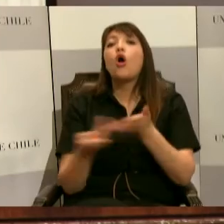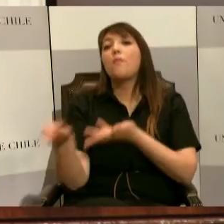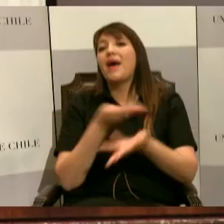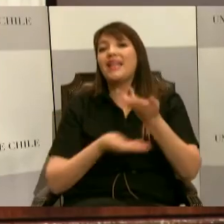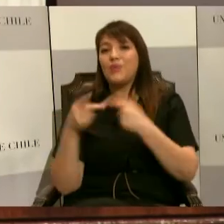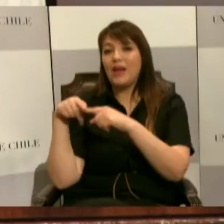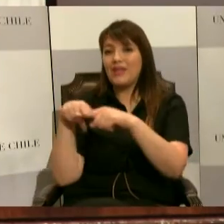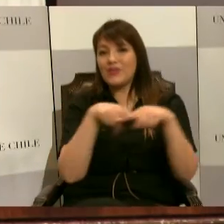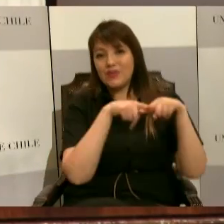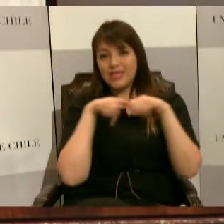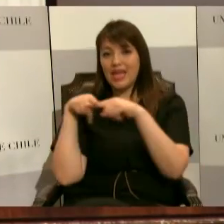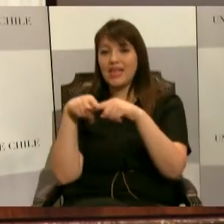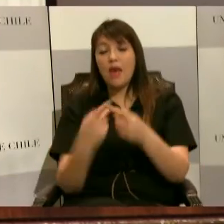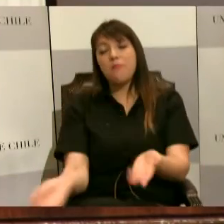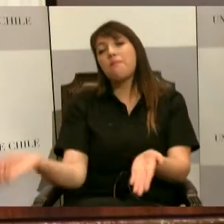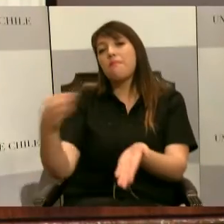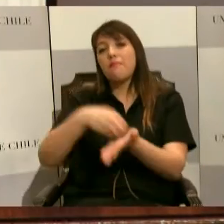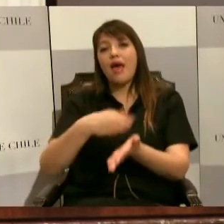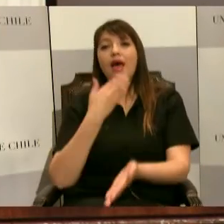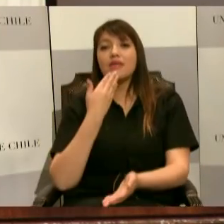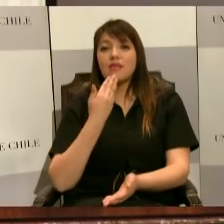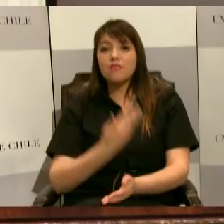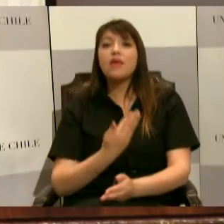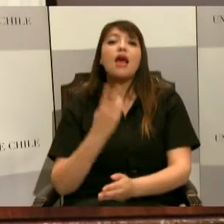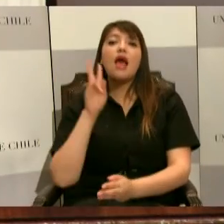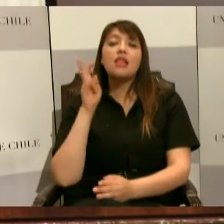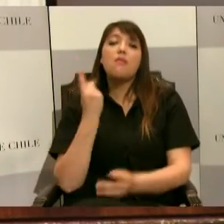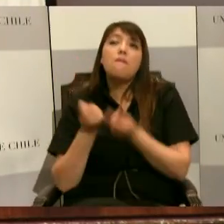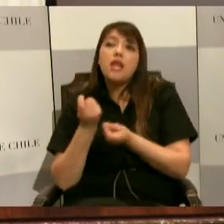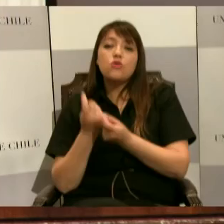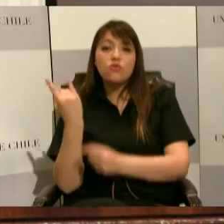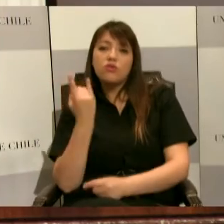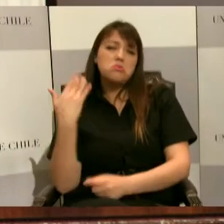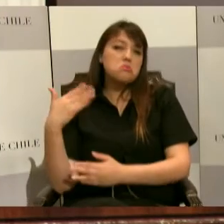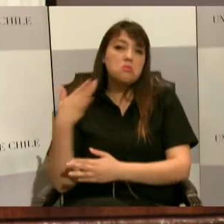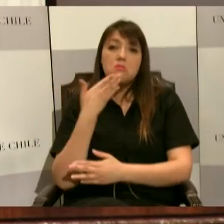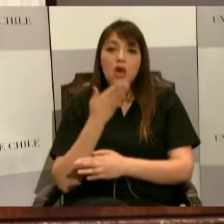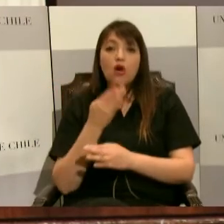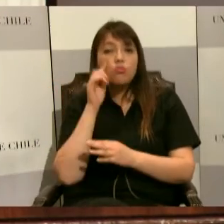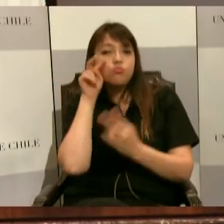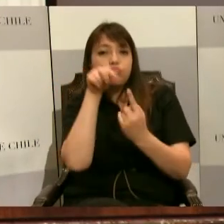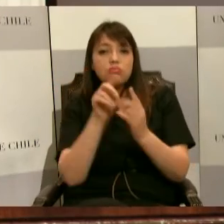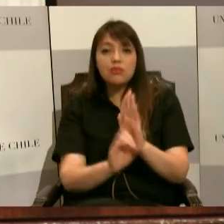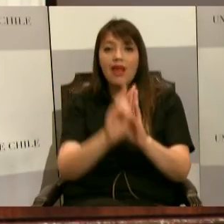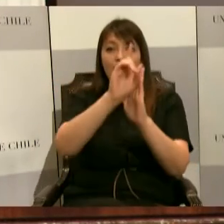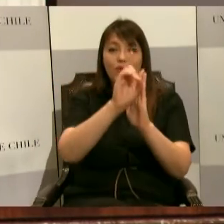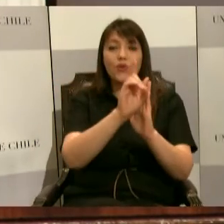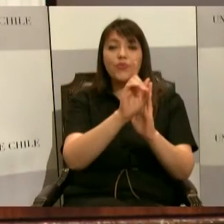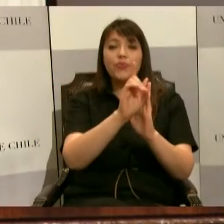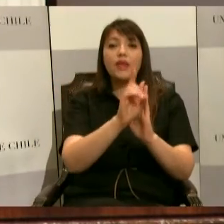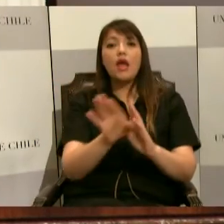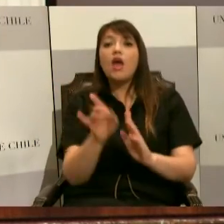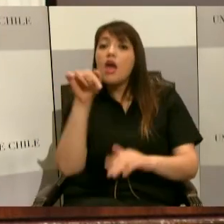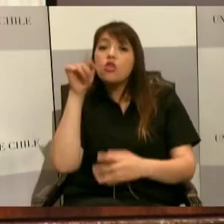los actores, más allá de considerar intereses de la propia universidad. Se entiende que esta universidad no tiene